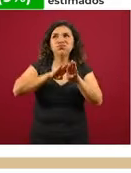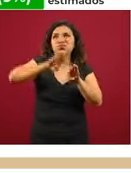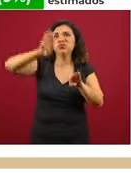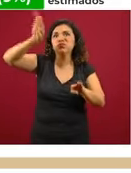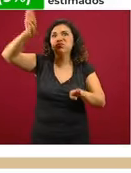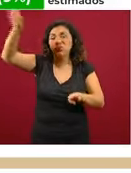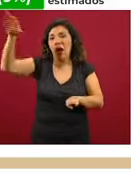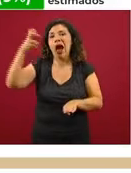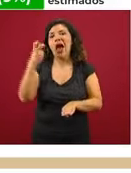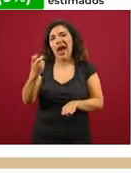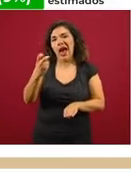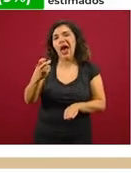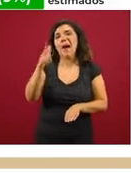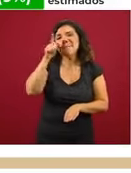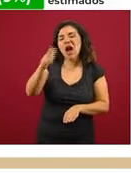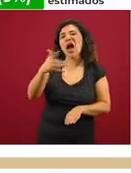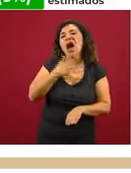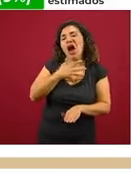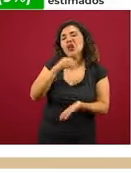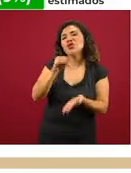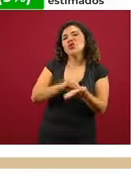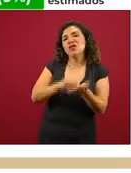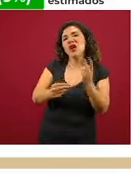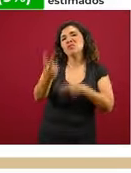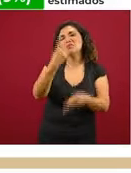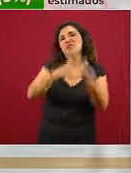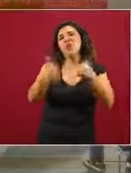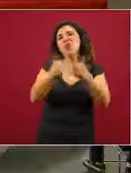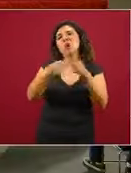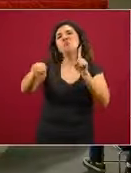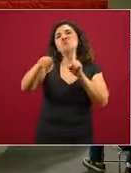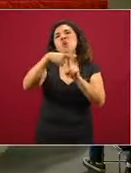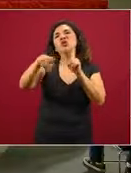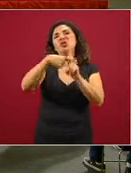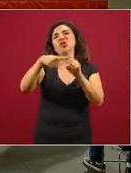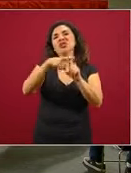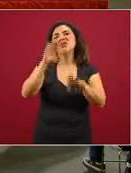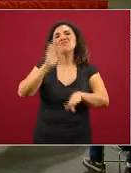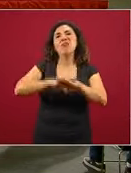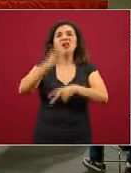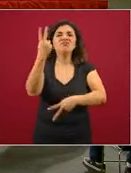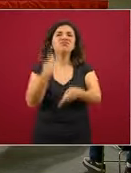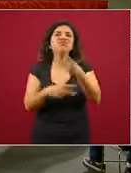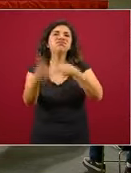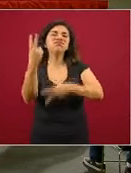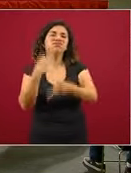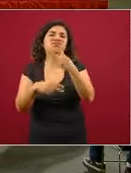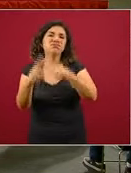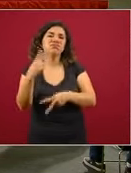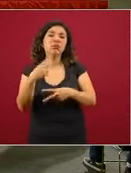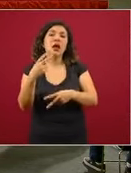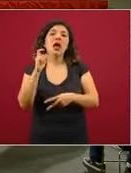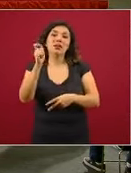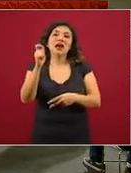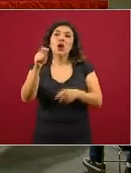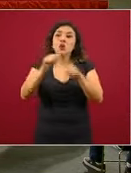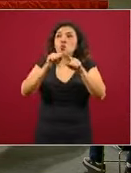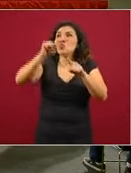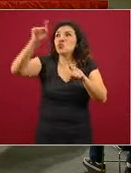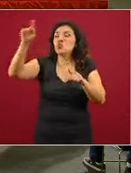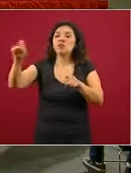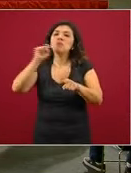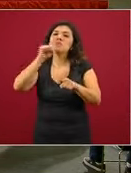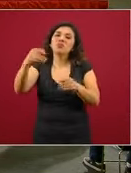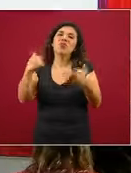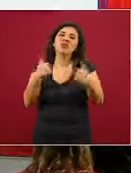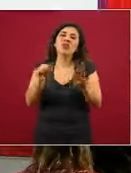estas contribuyen de manera con números positivos, es decir, con número de casos, a que la curva lógicamente tenga